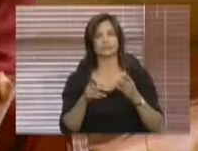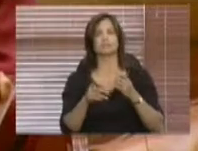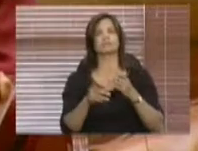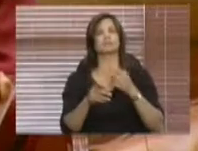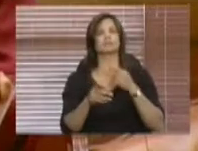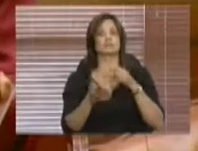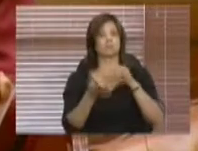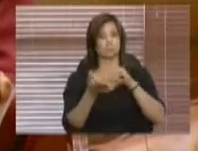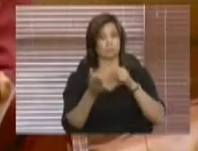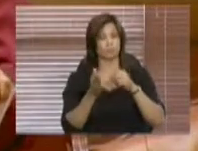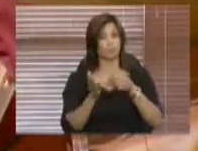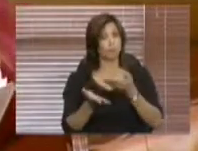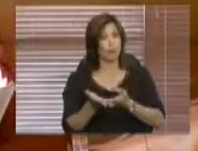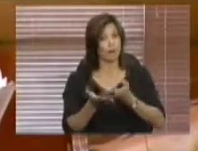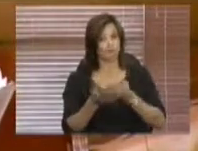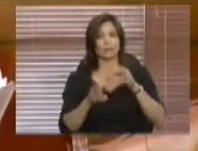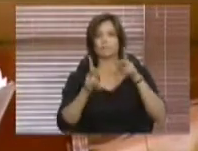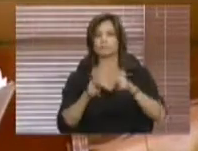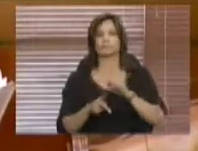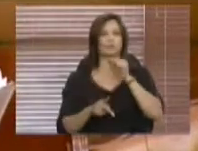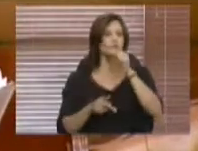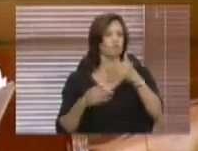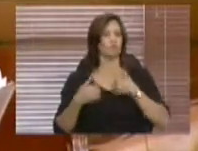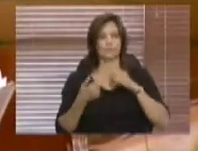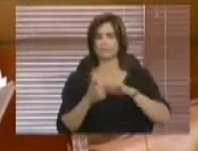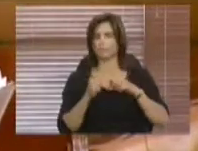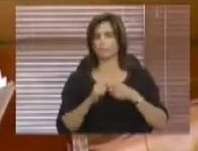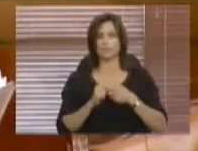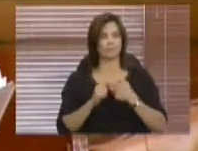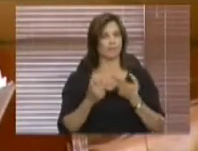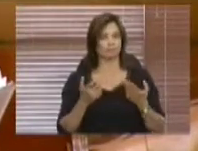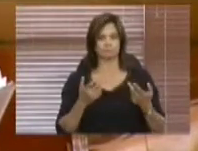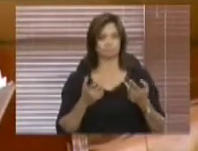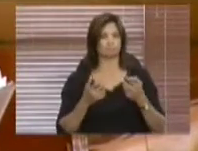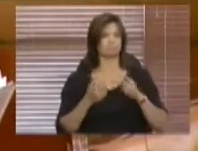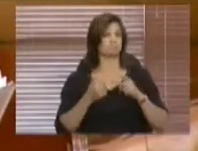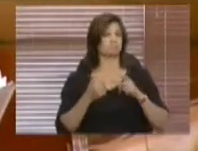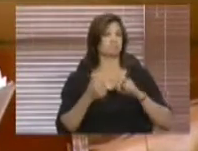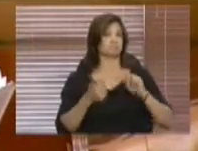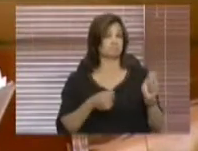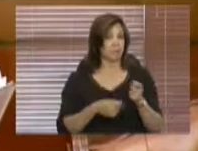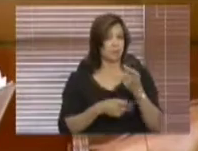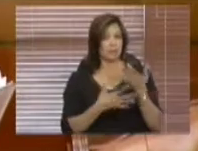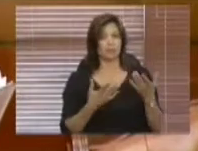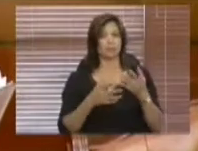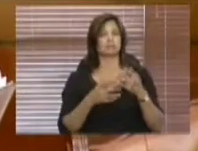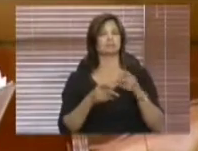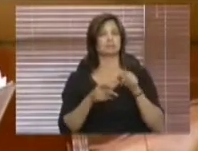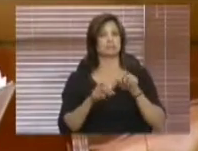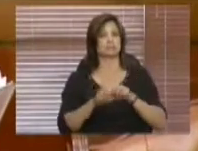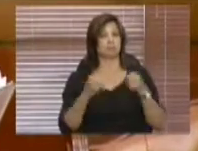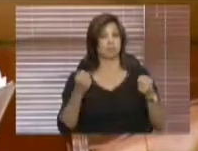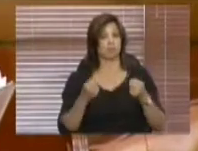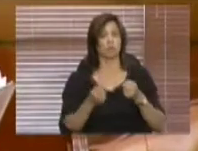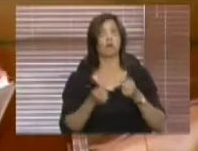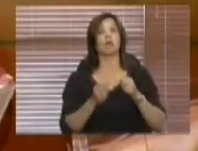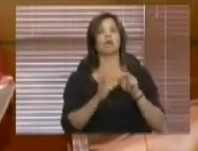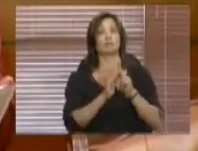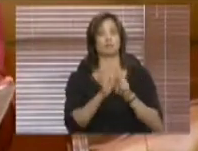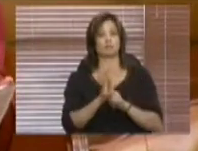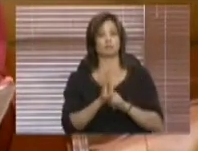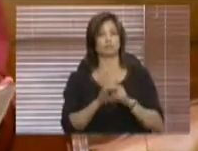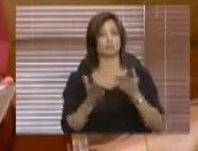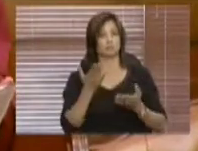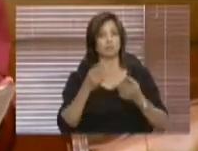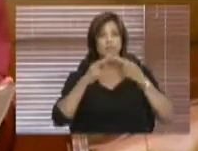haga constar que la persona no tiene antecedentes penales, puesto que se violaría el principio de